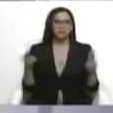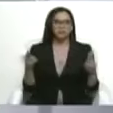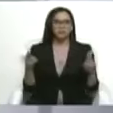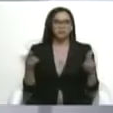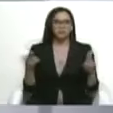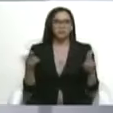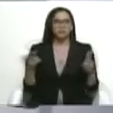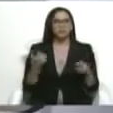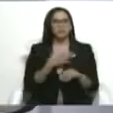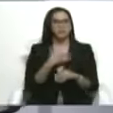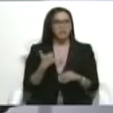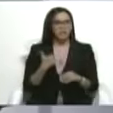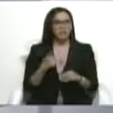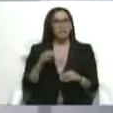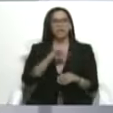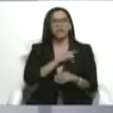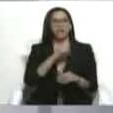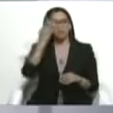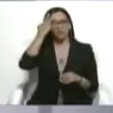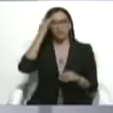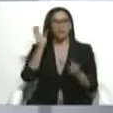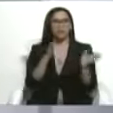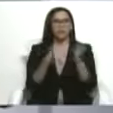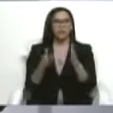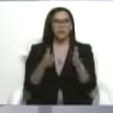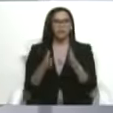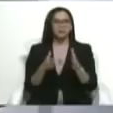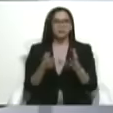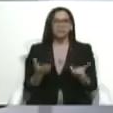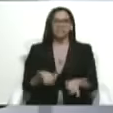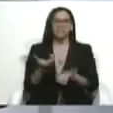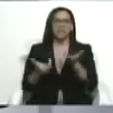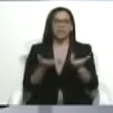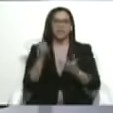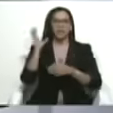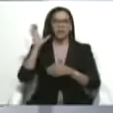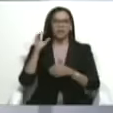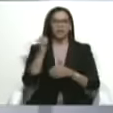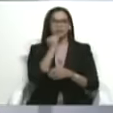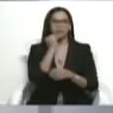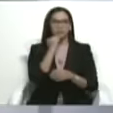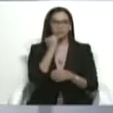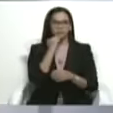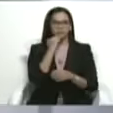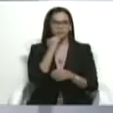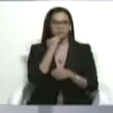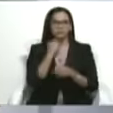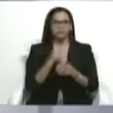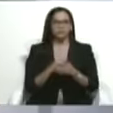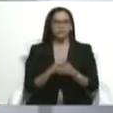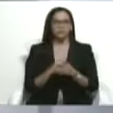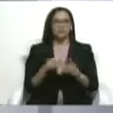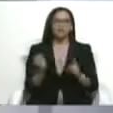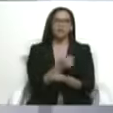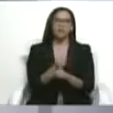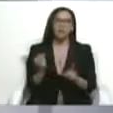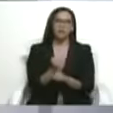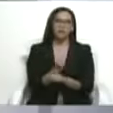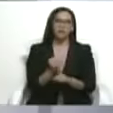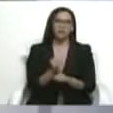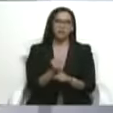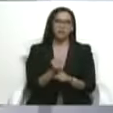Si pretendían entre enero, febrero y marzo incendiar el país con manifestaciones callejeras de violencia,